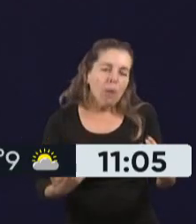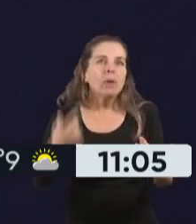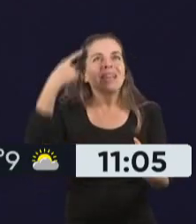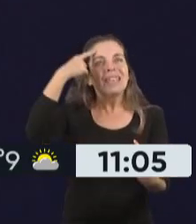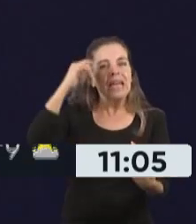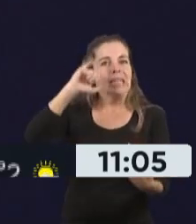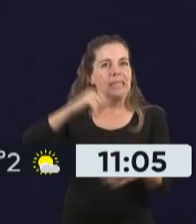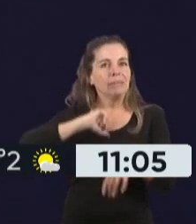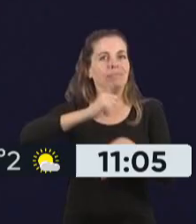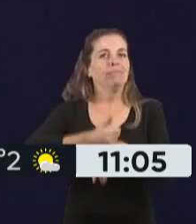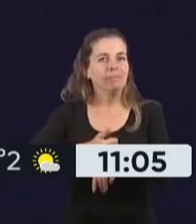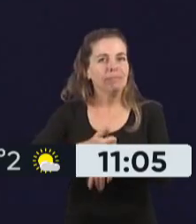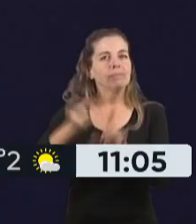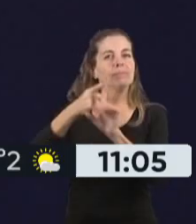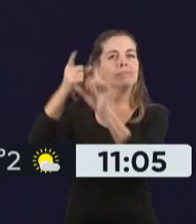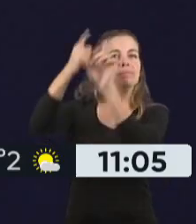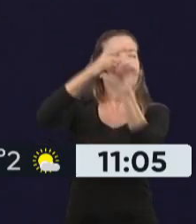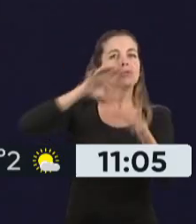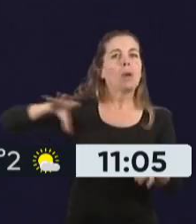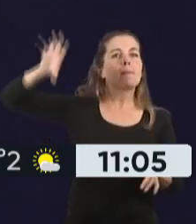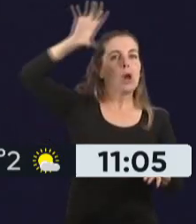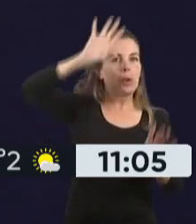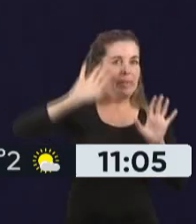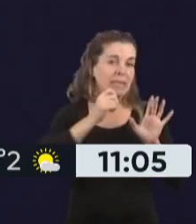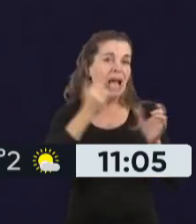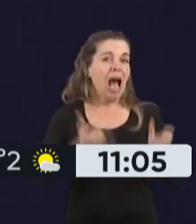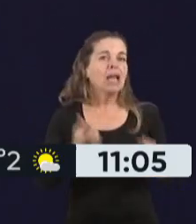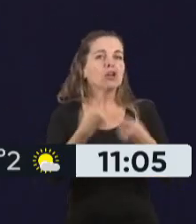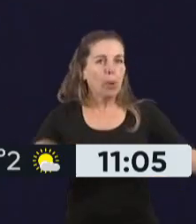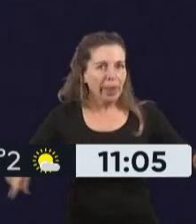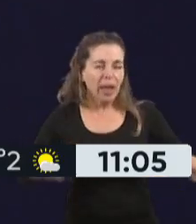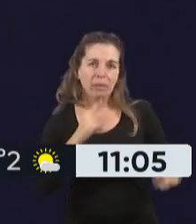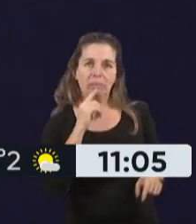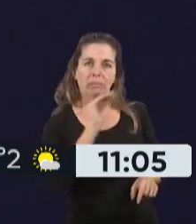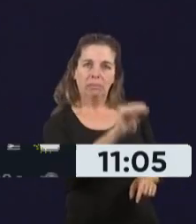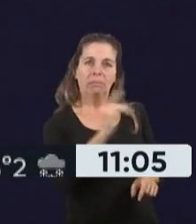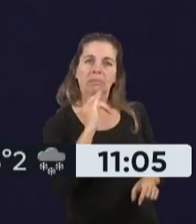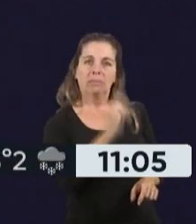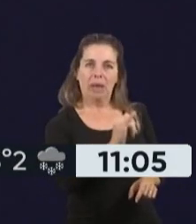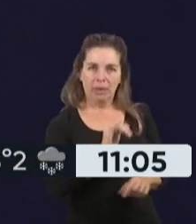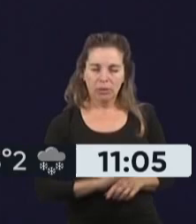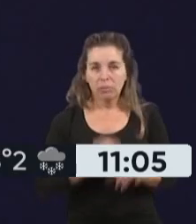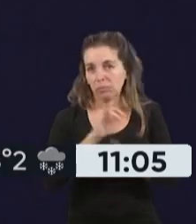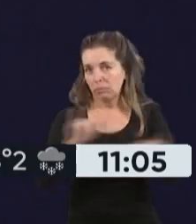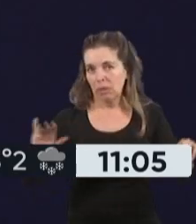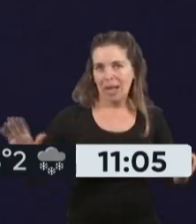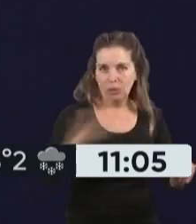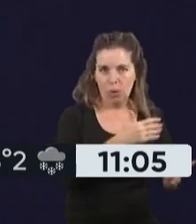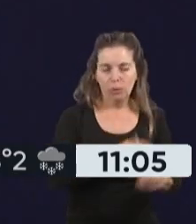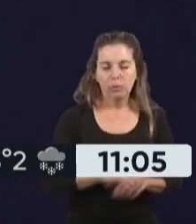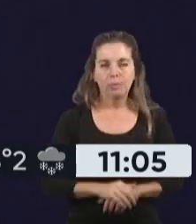Aires, pero de todas maneras, en cuanto haya alguna novedad, te voy a se los voy a comunicar, por